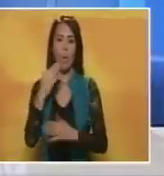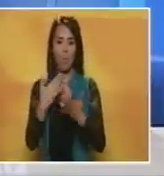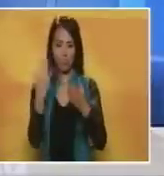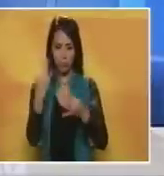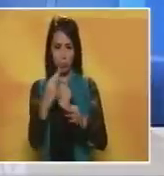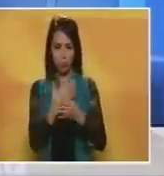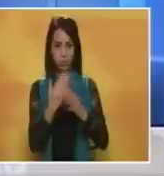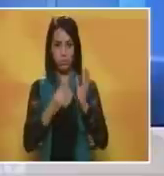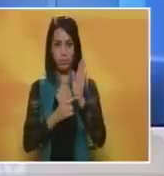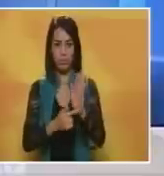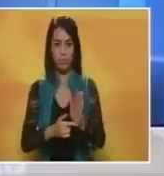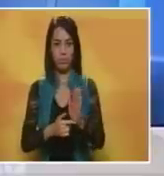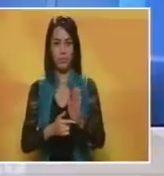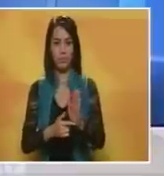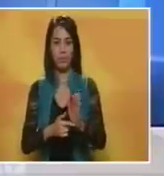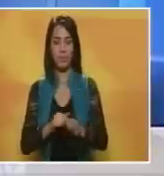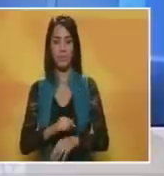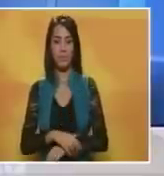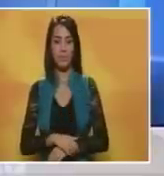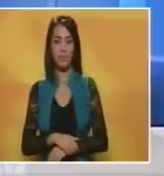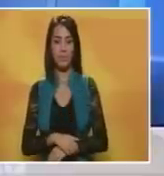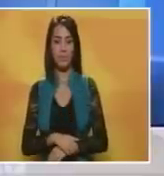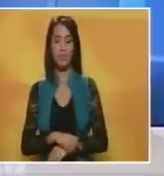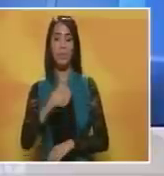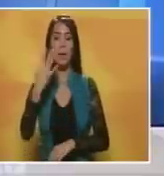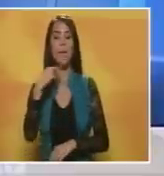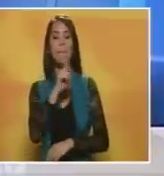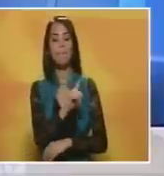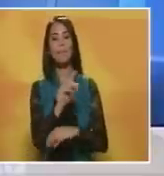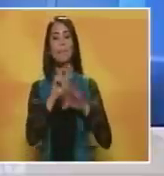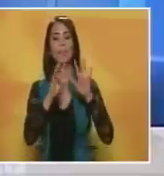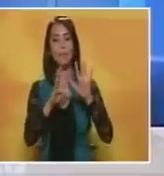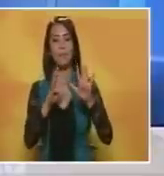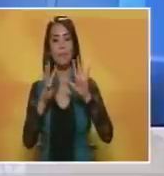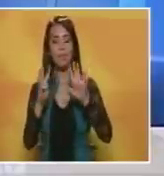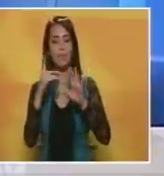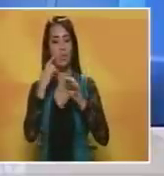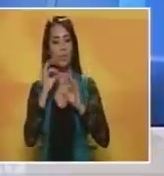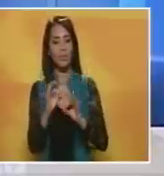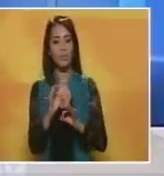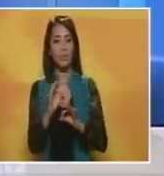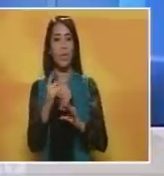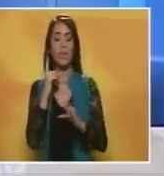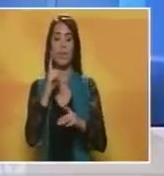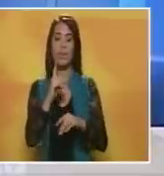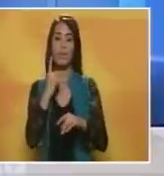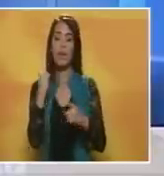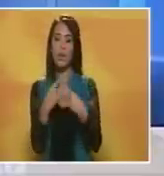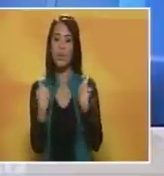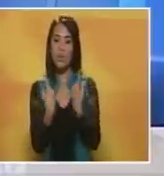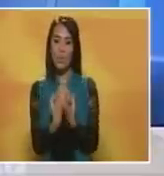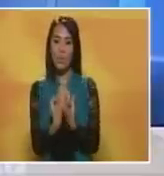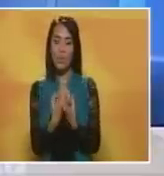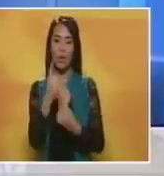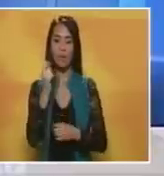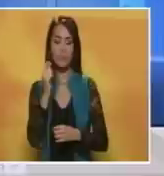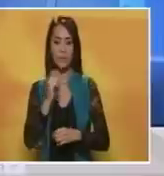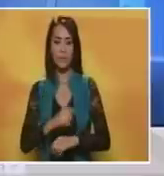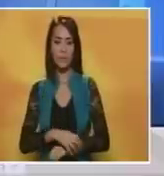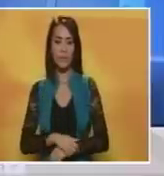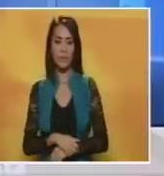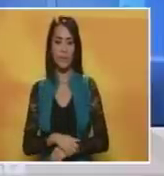del mérito al doctor cama al revés quien desde 1992 se desempeña como médico agregado a la sede diplomática ubicada en caracas